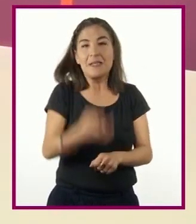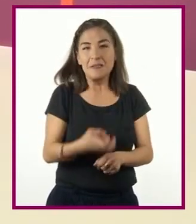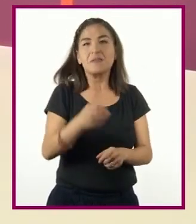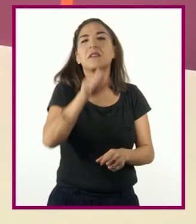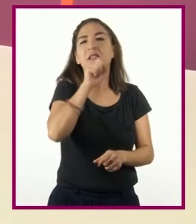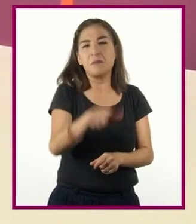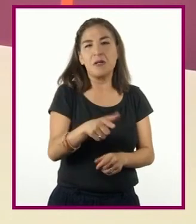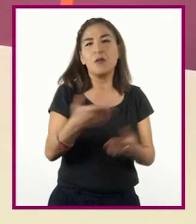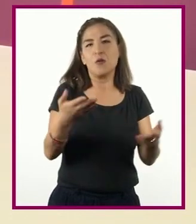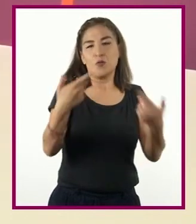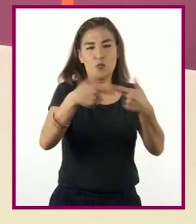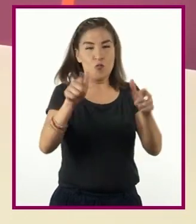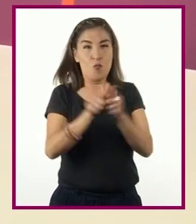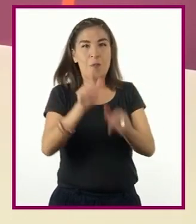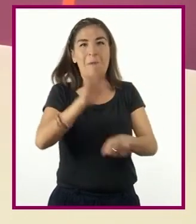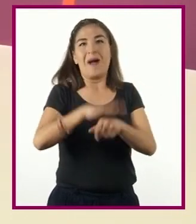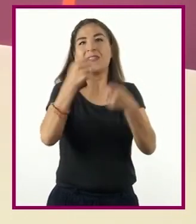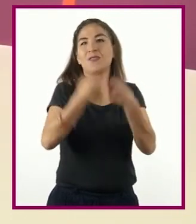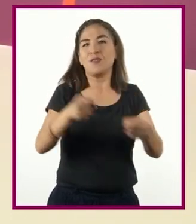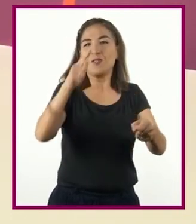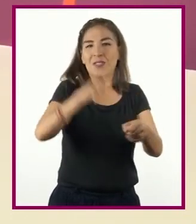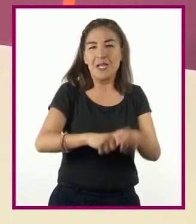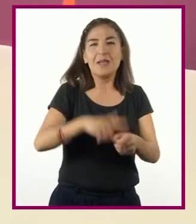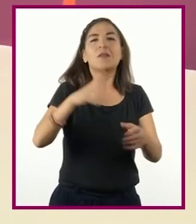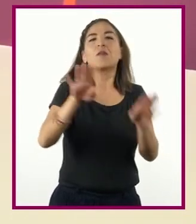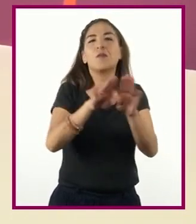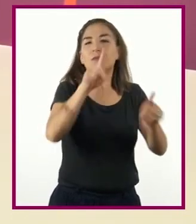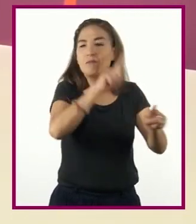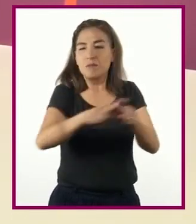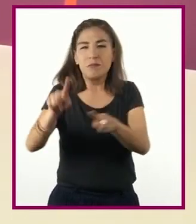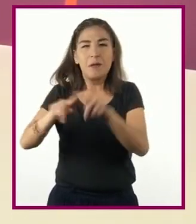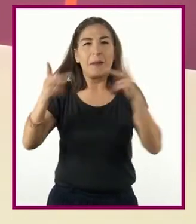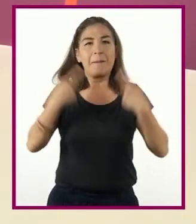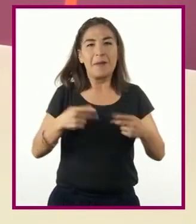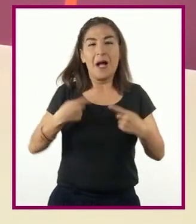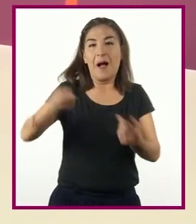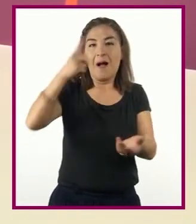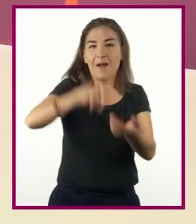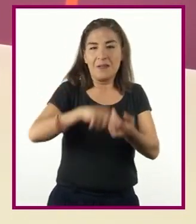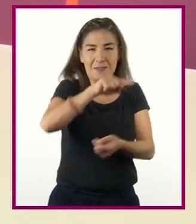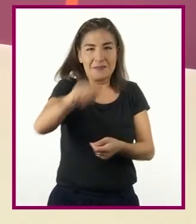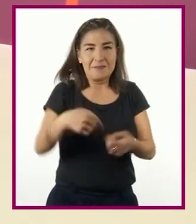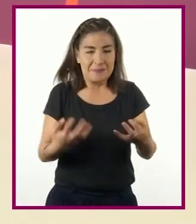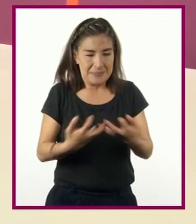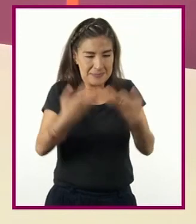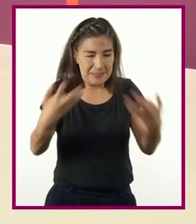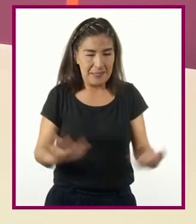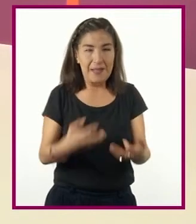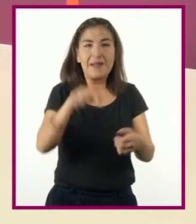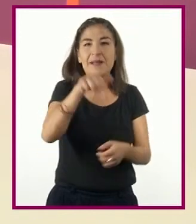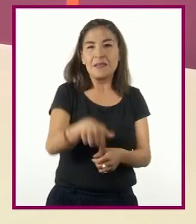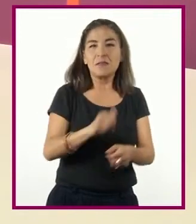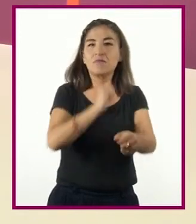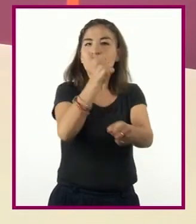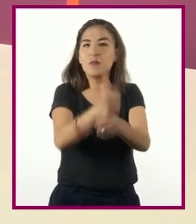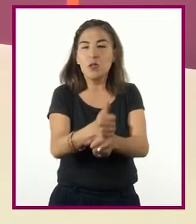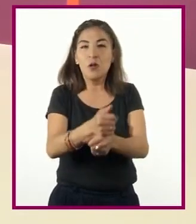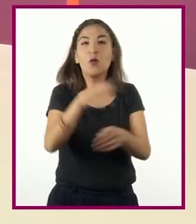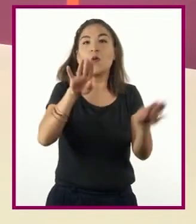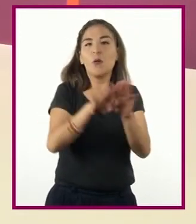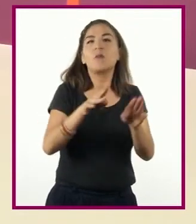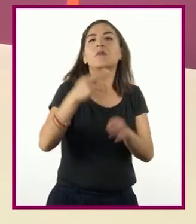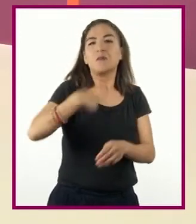considerada como un gran grupo social que consta de todas las personas que habitamos un territorio y que, como parte de nuestra